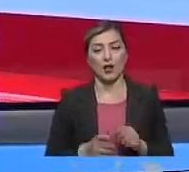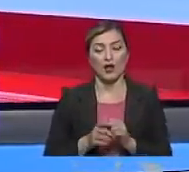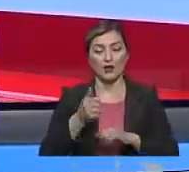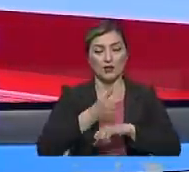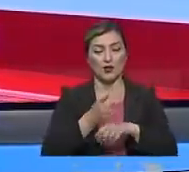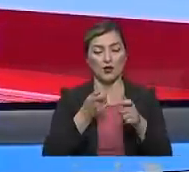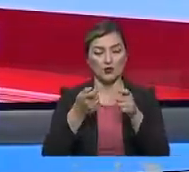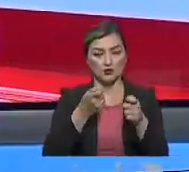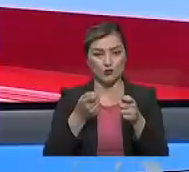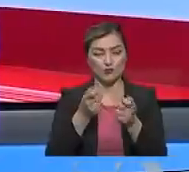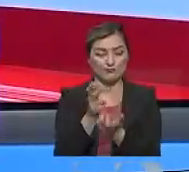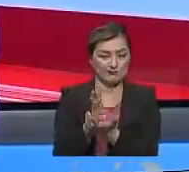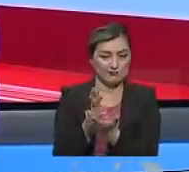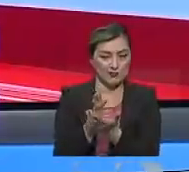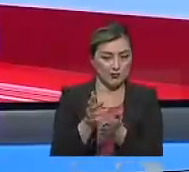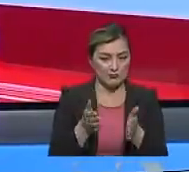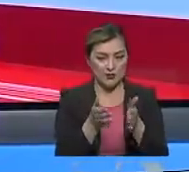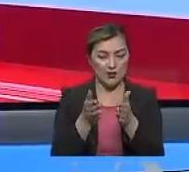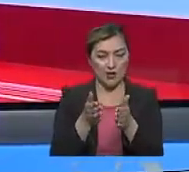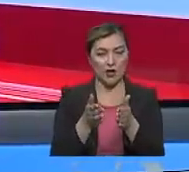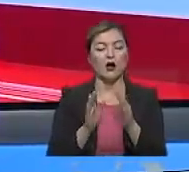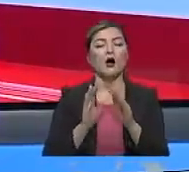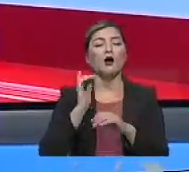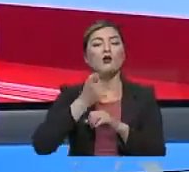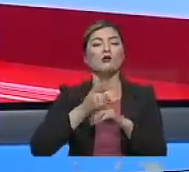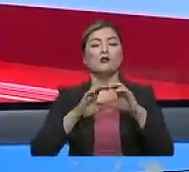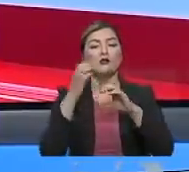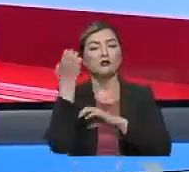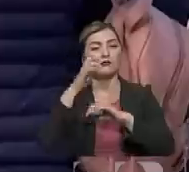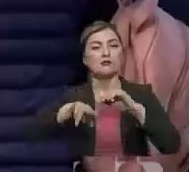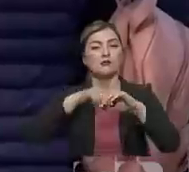para constatar que esta medida dispuesta por el COE Nacional se cumpla.